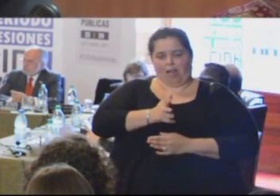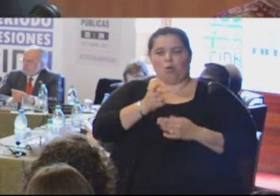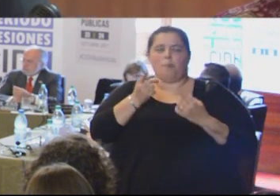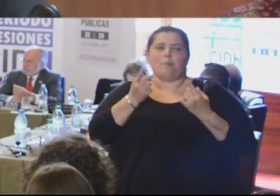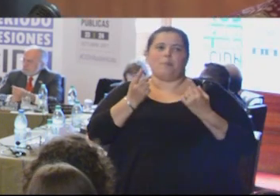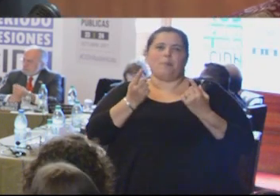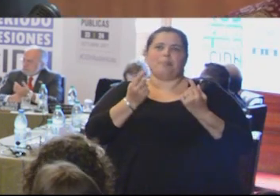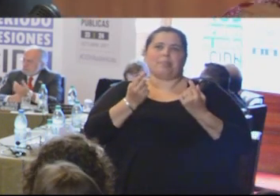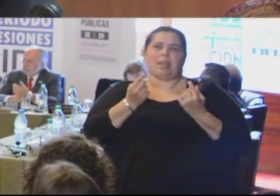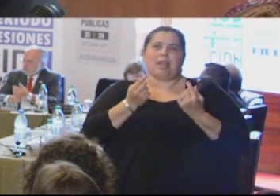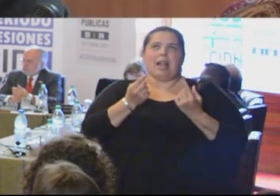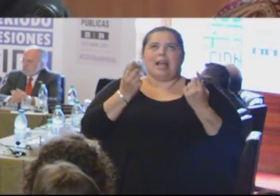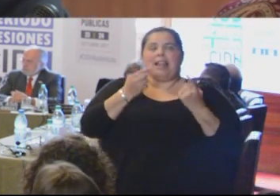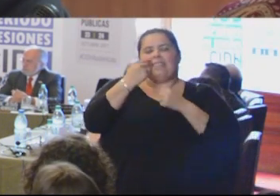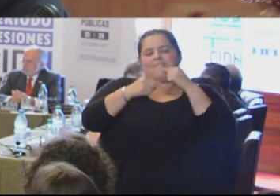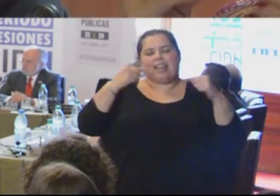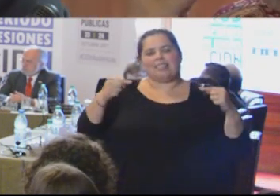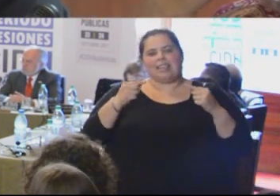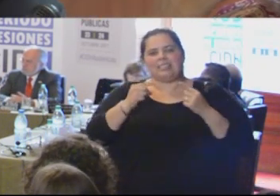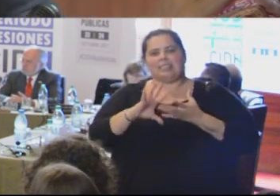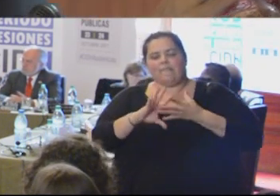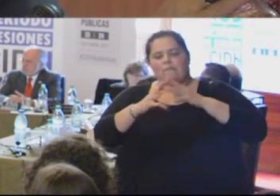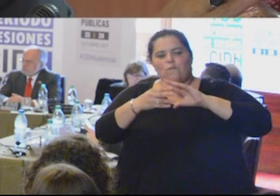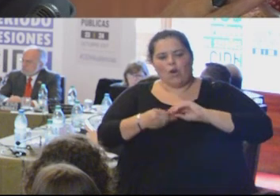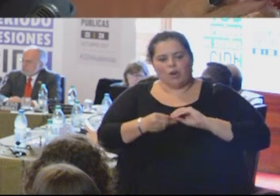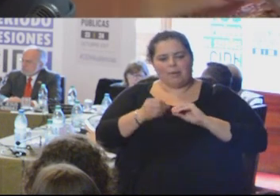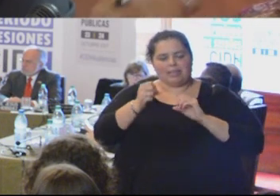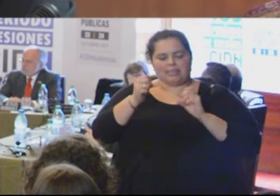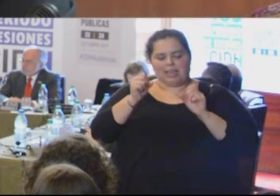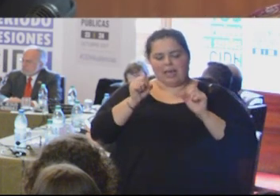ingeniería y arquitectura novedosos